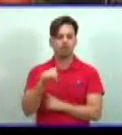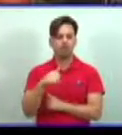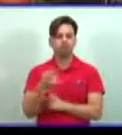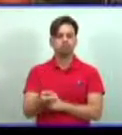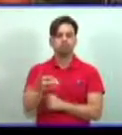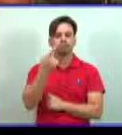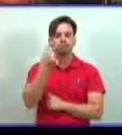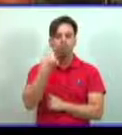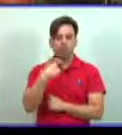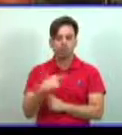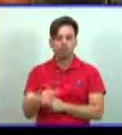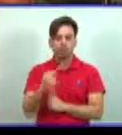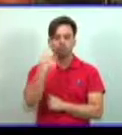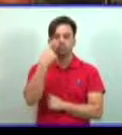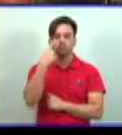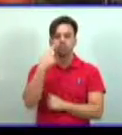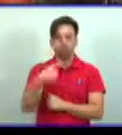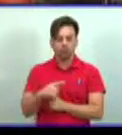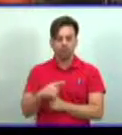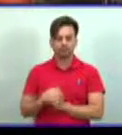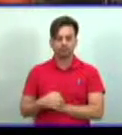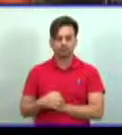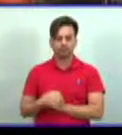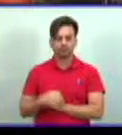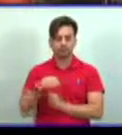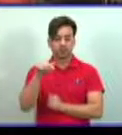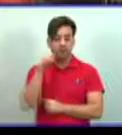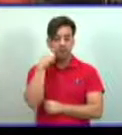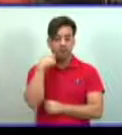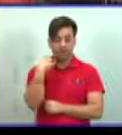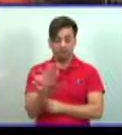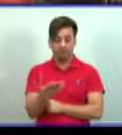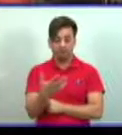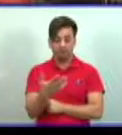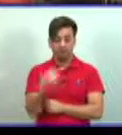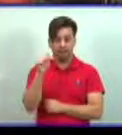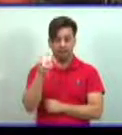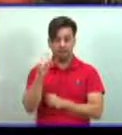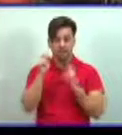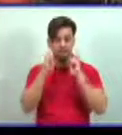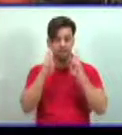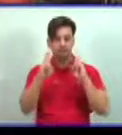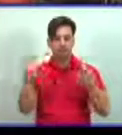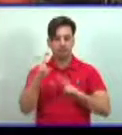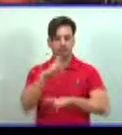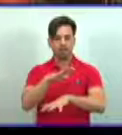natural y el hábitat además de muchísimas especies.